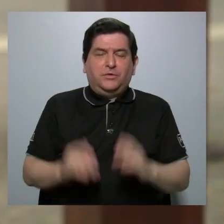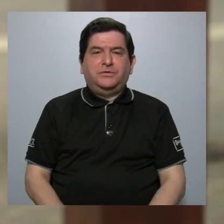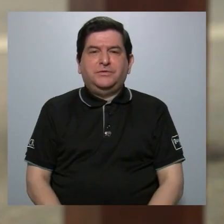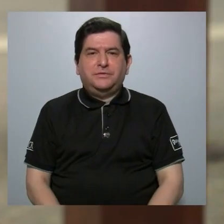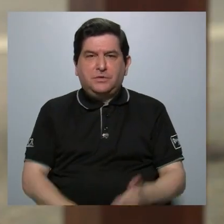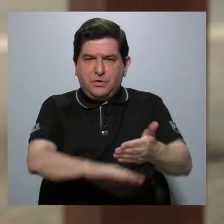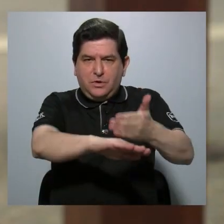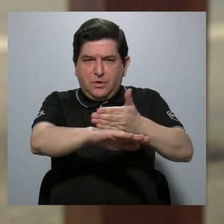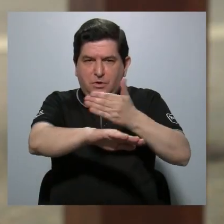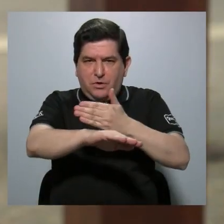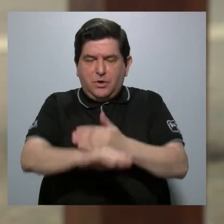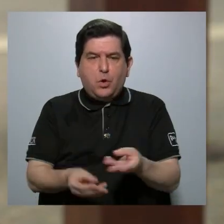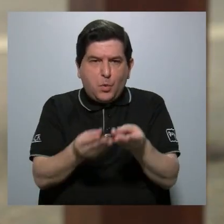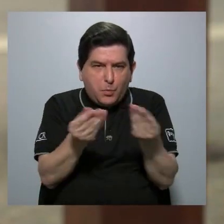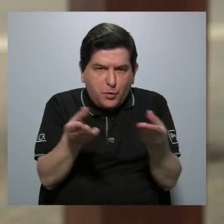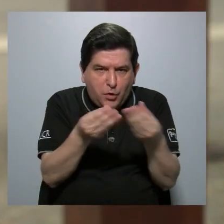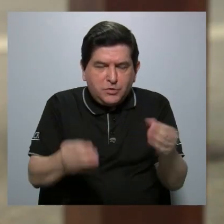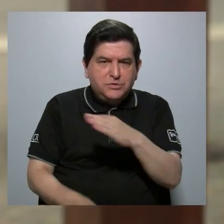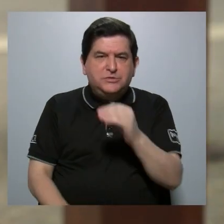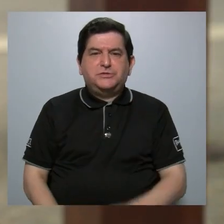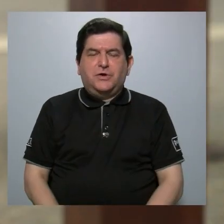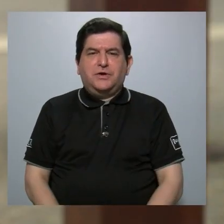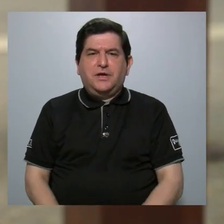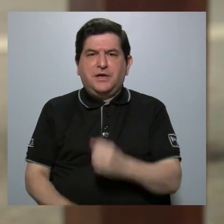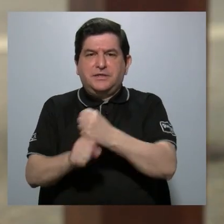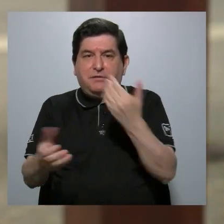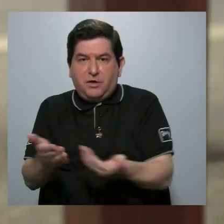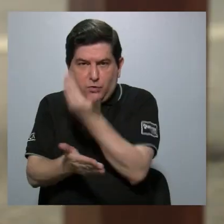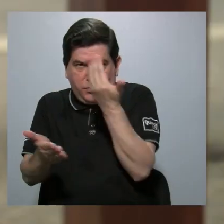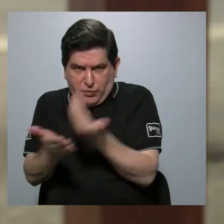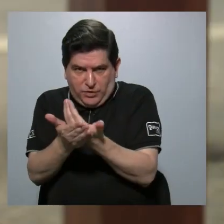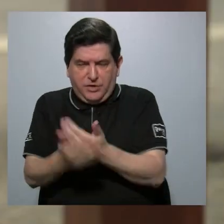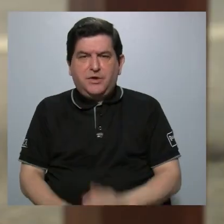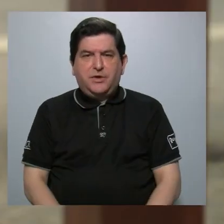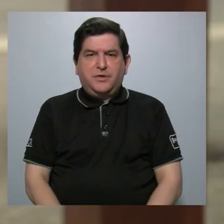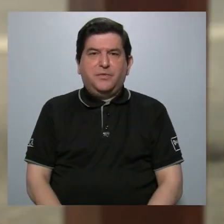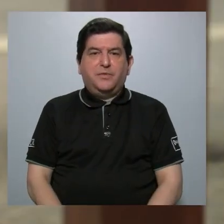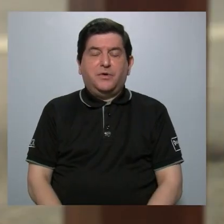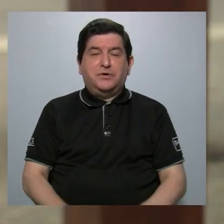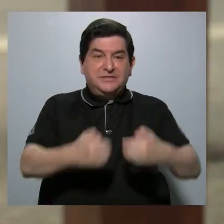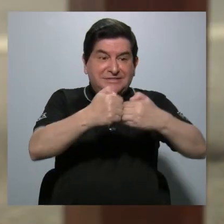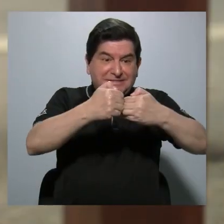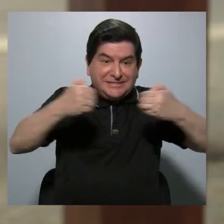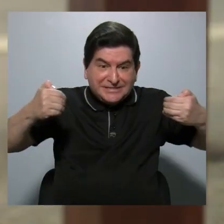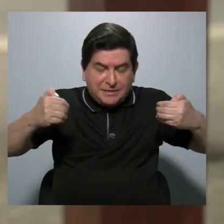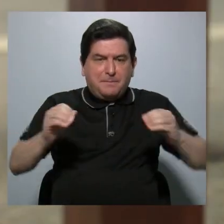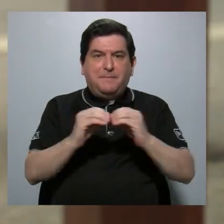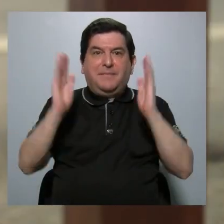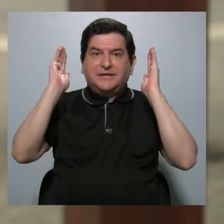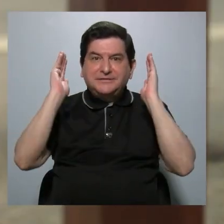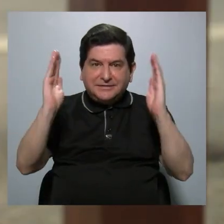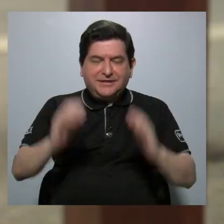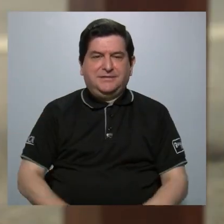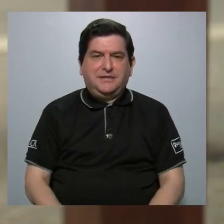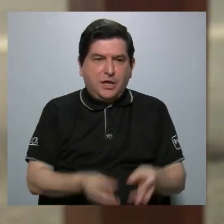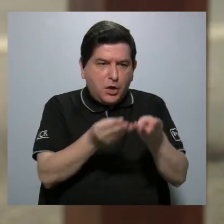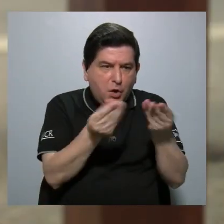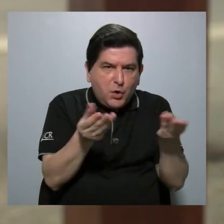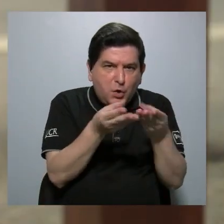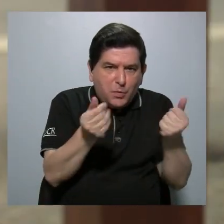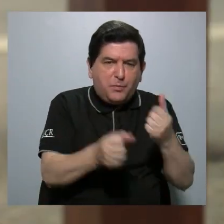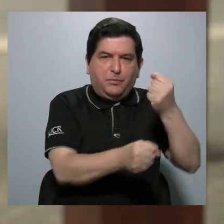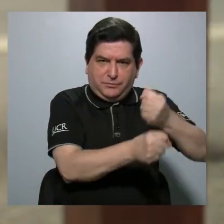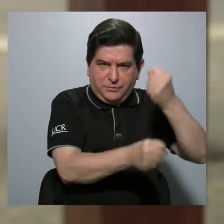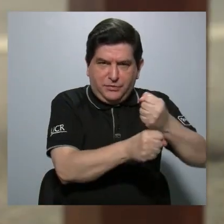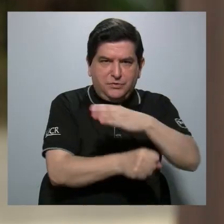crecimiento de la producción y la generación de empleo, así como una brecha cada vez mayor entre la productividad laboral y